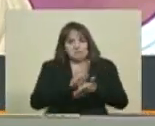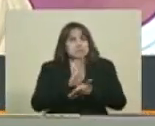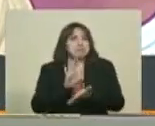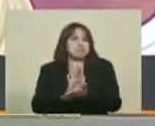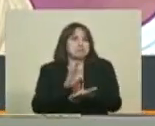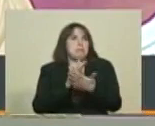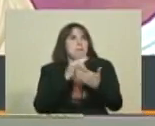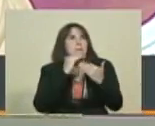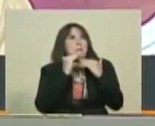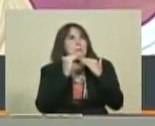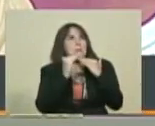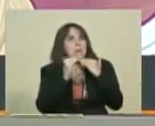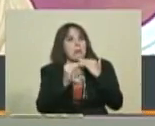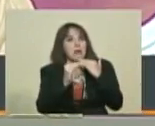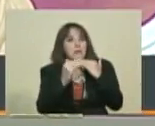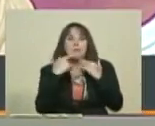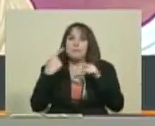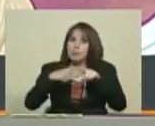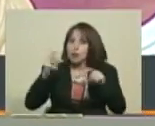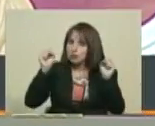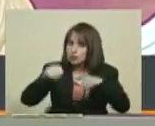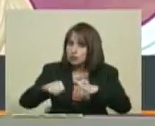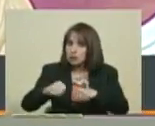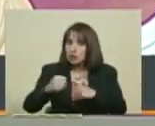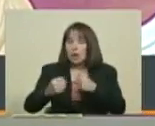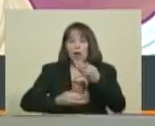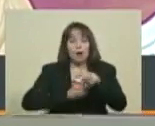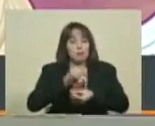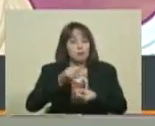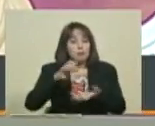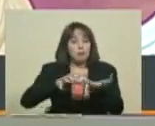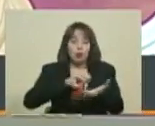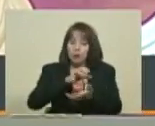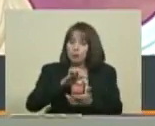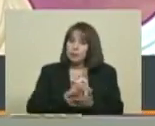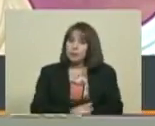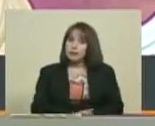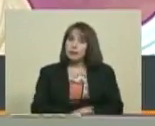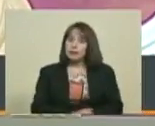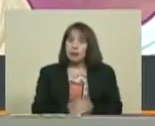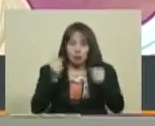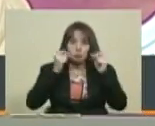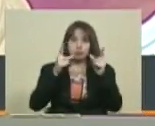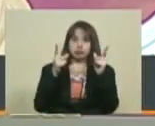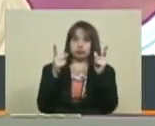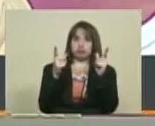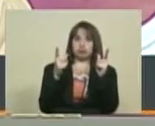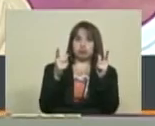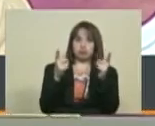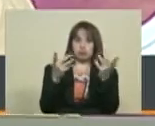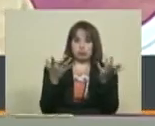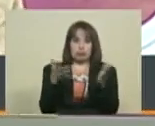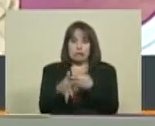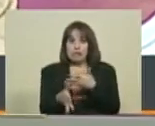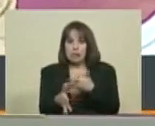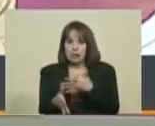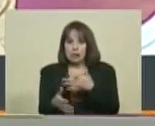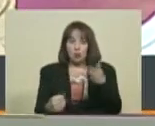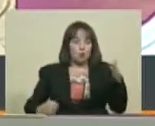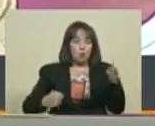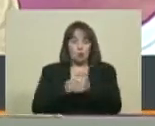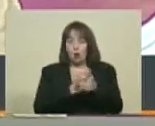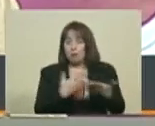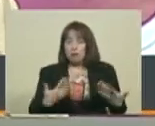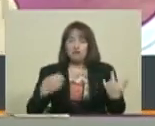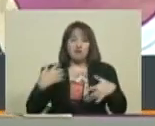Easy problem, yes problem. Claro que había problema. Y nos sorprendió. Un golpe